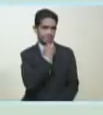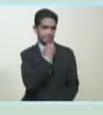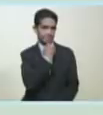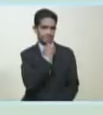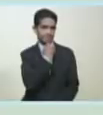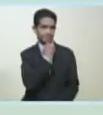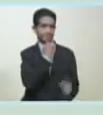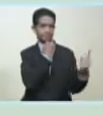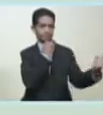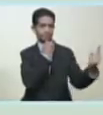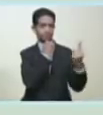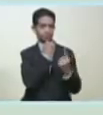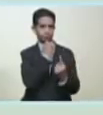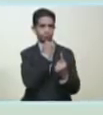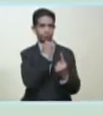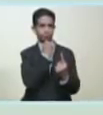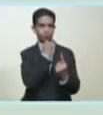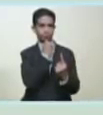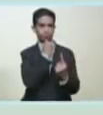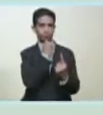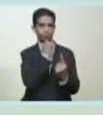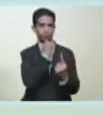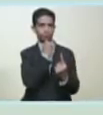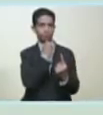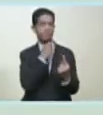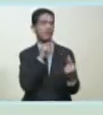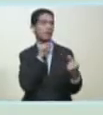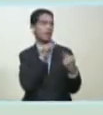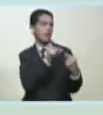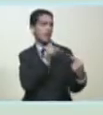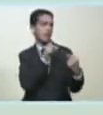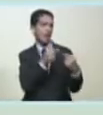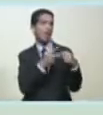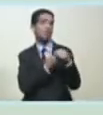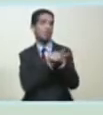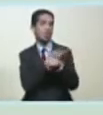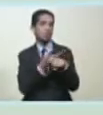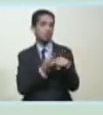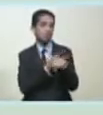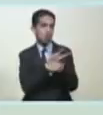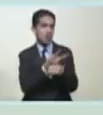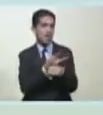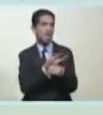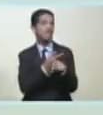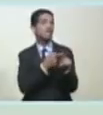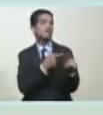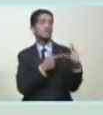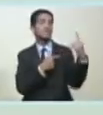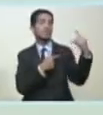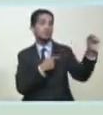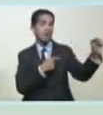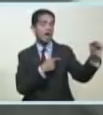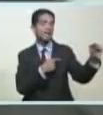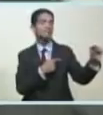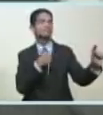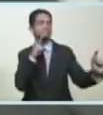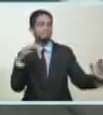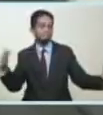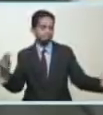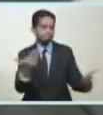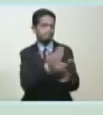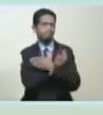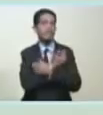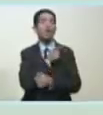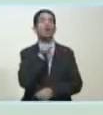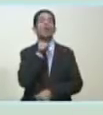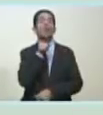Recibí al senador Durbin, hablamos 2 horas y cuando se fue el senador Durbin me abrazó y me dijo, usted